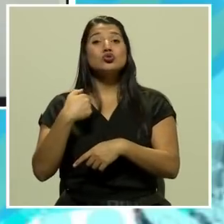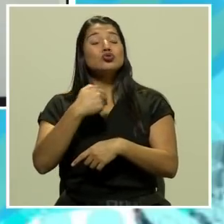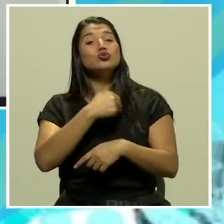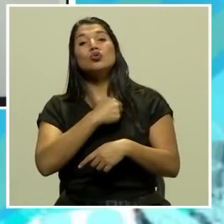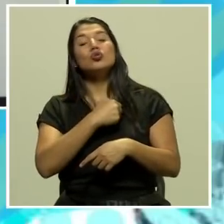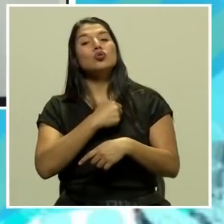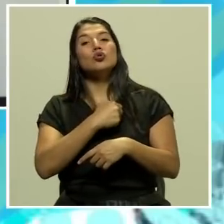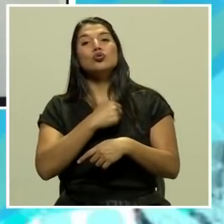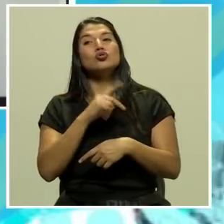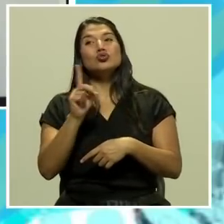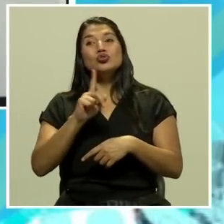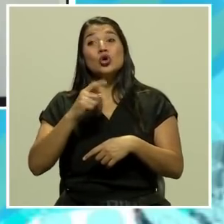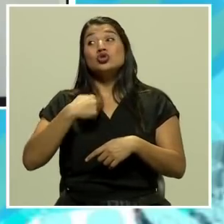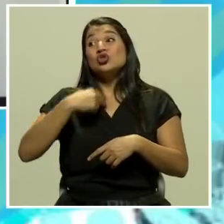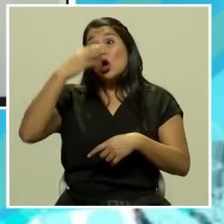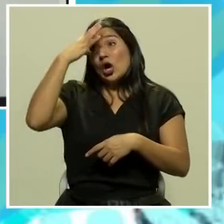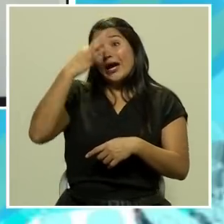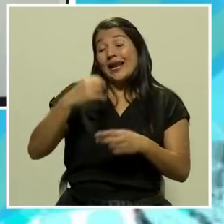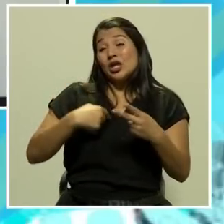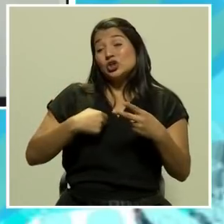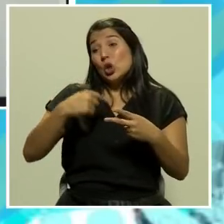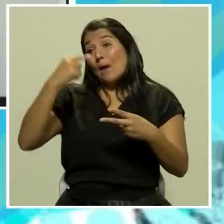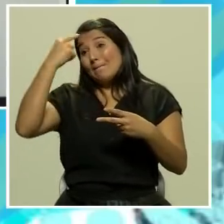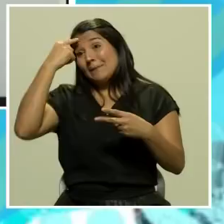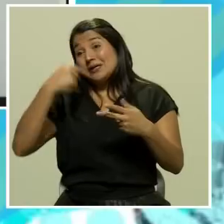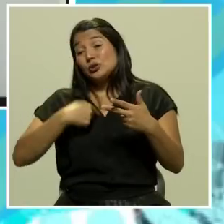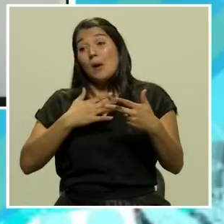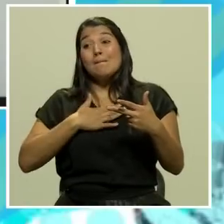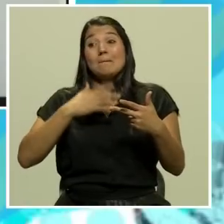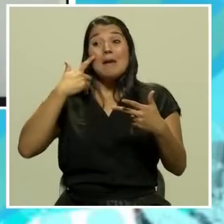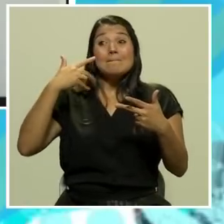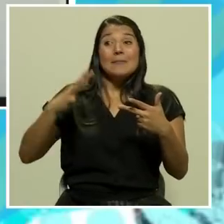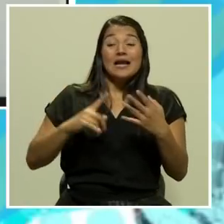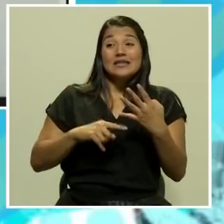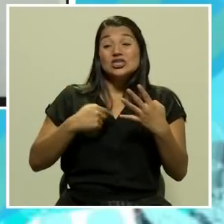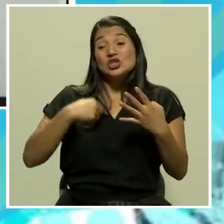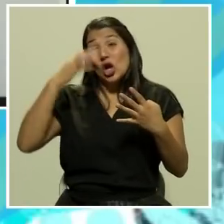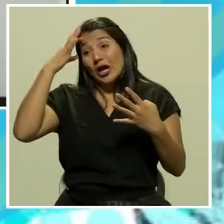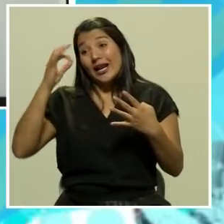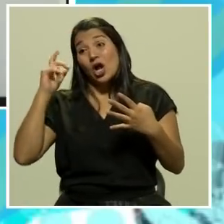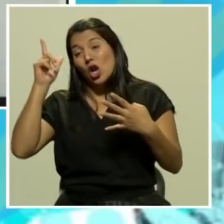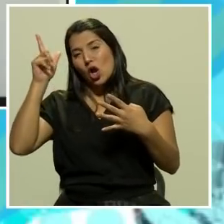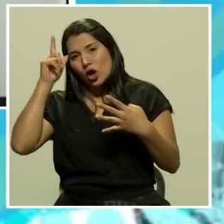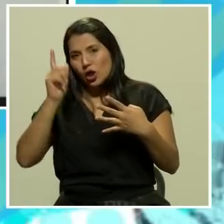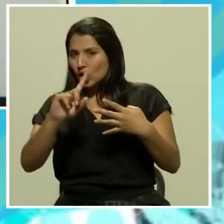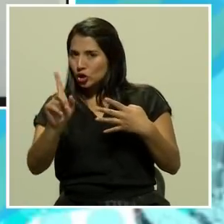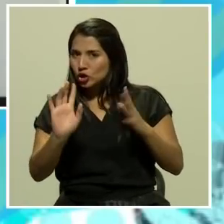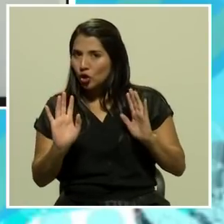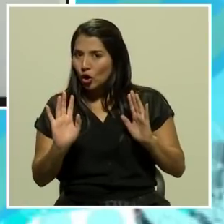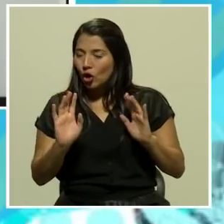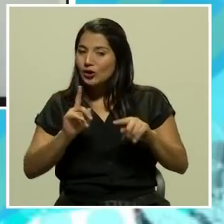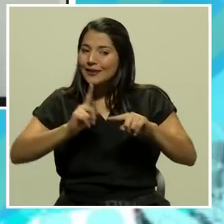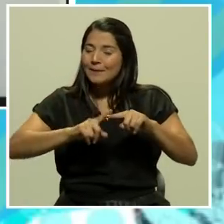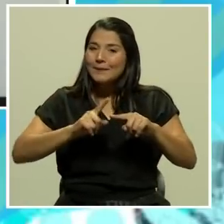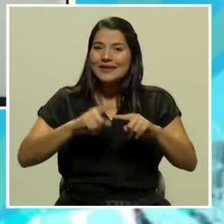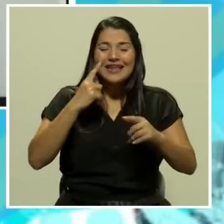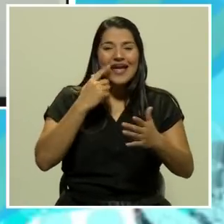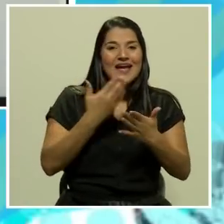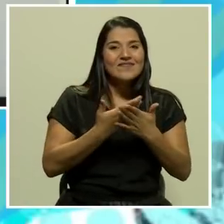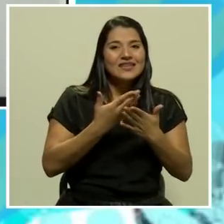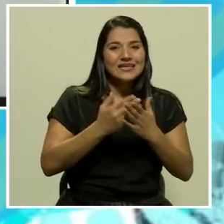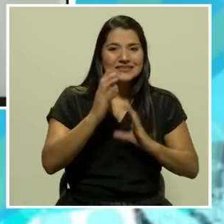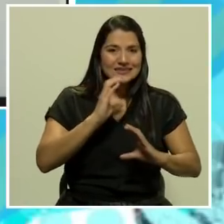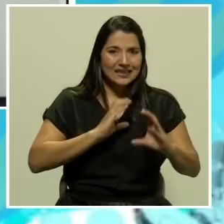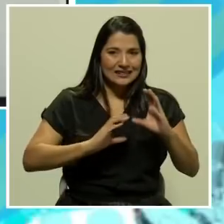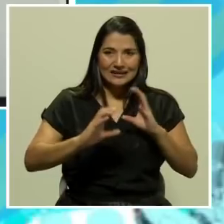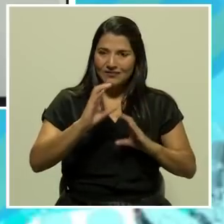en lo que yo crea, en lo que yo piensa, en lo que a mí me parece, en lo que sea lógico. No, lo que dice la evidencia científica, que es